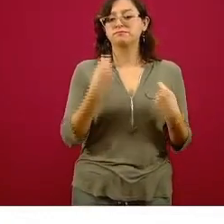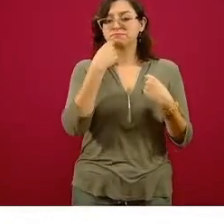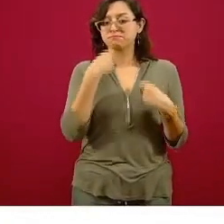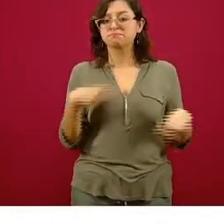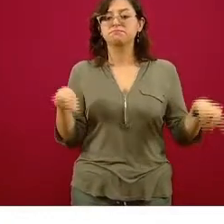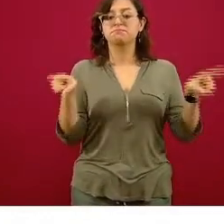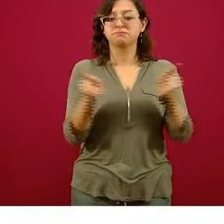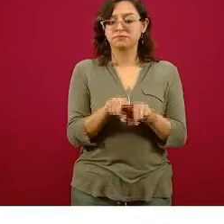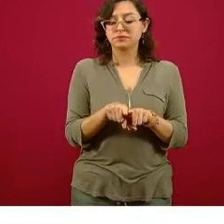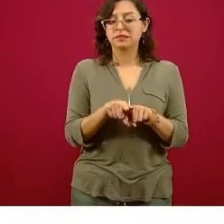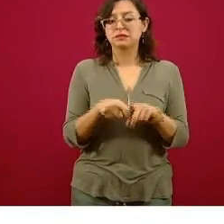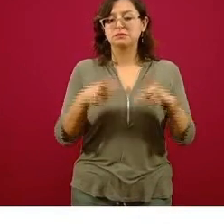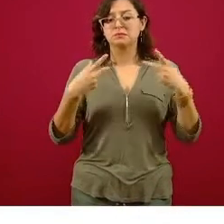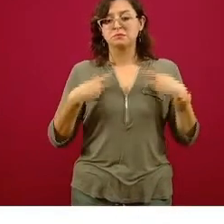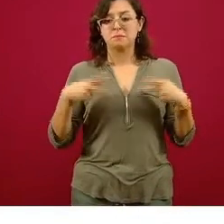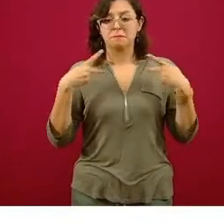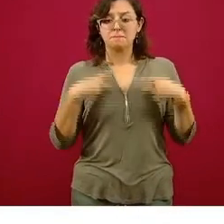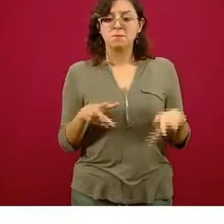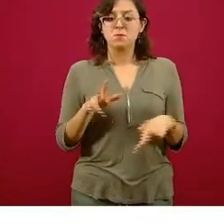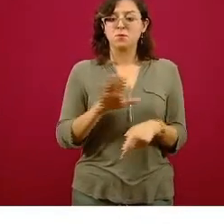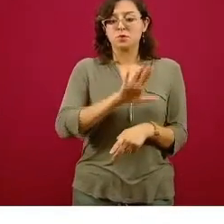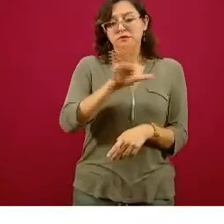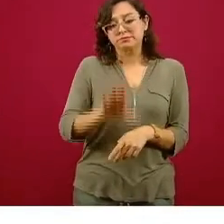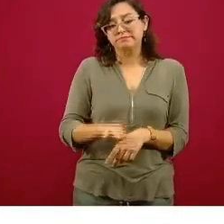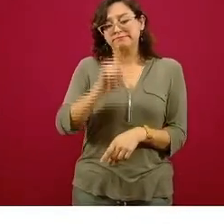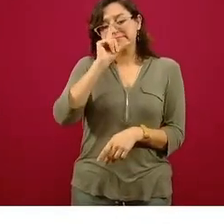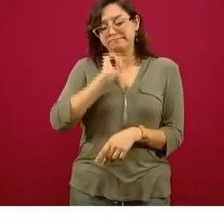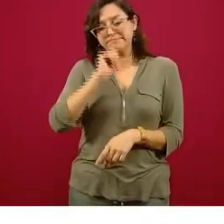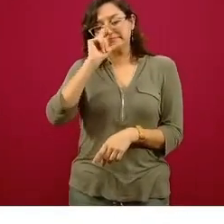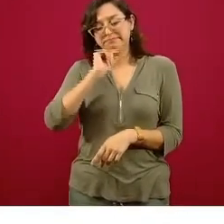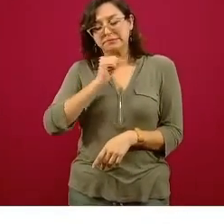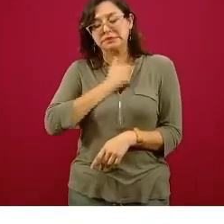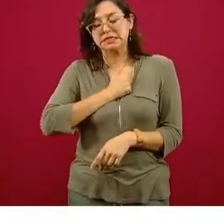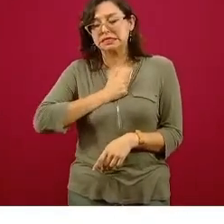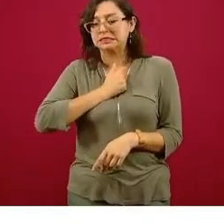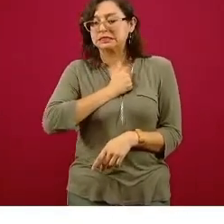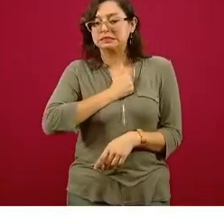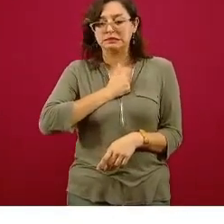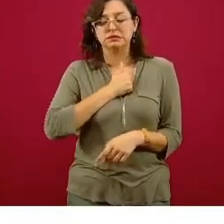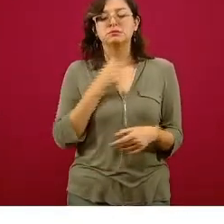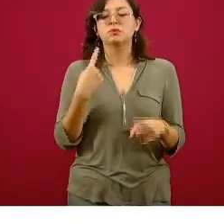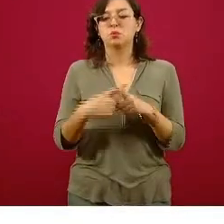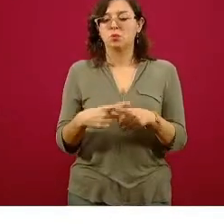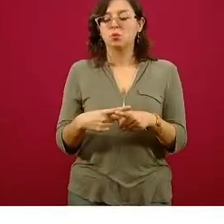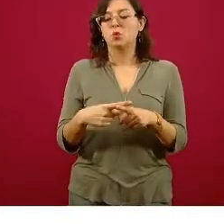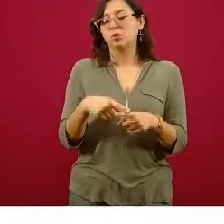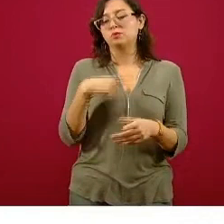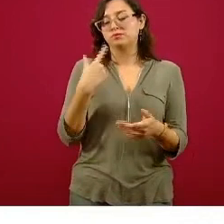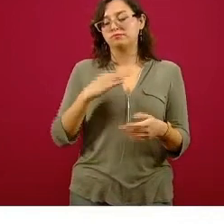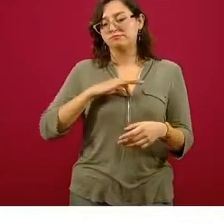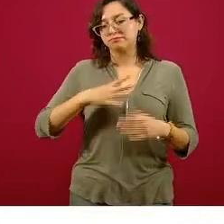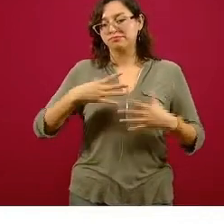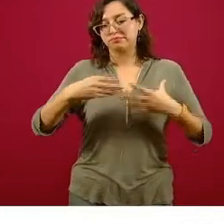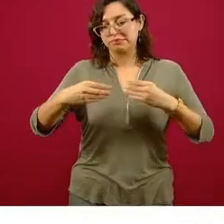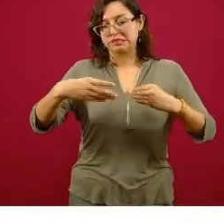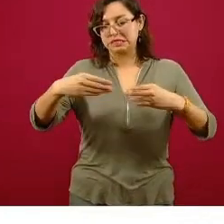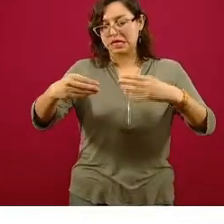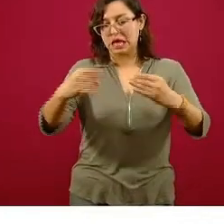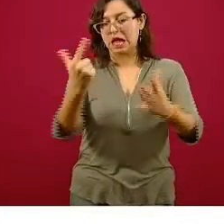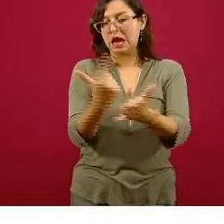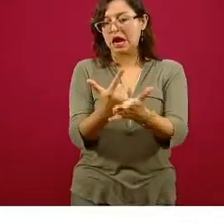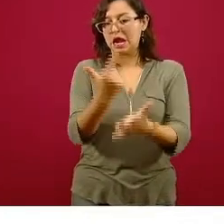se actualiza el número de las lamentables defunciones que han ocurrido a consecuencia de la pandemia y por las complicaciones que la